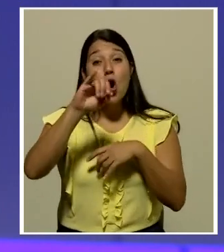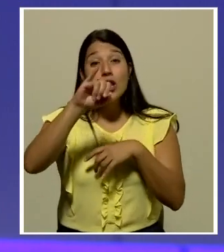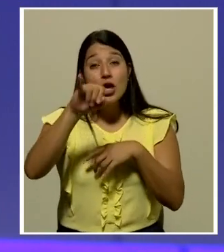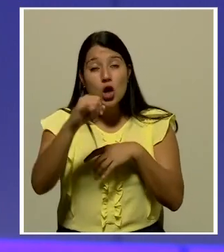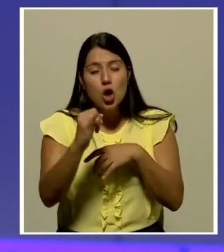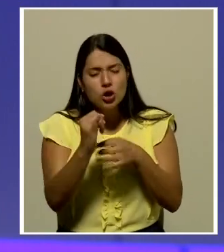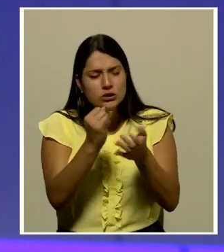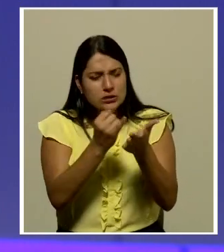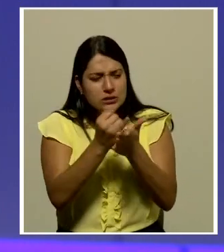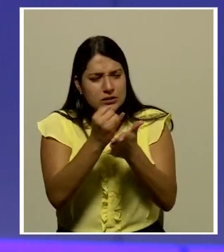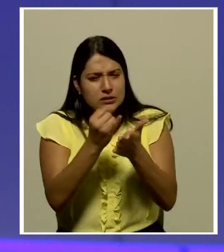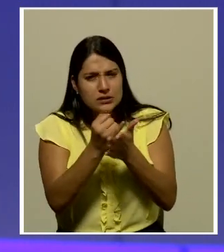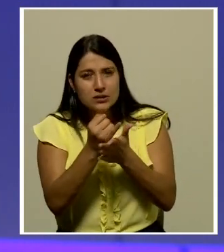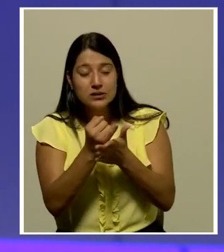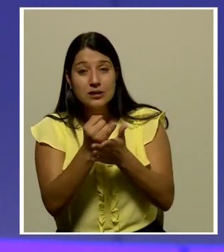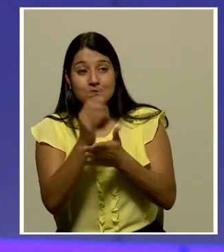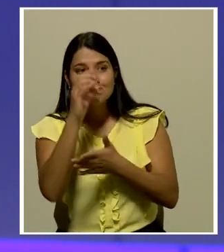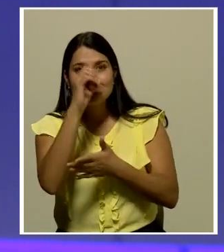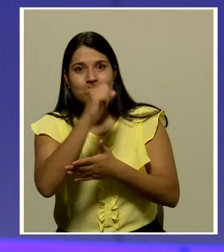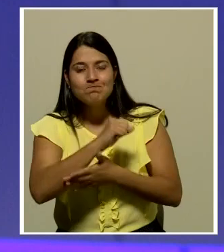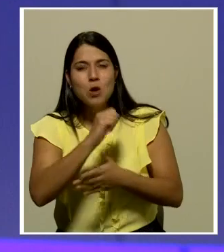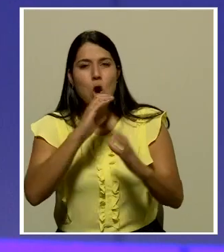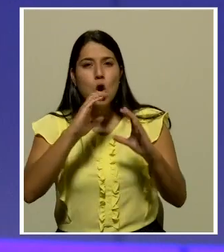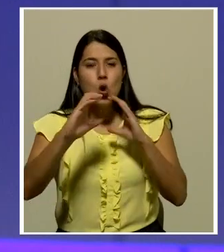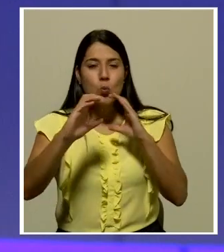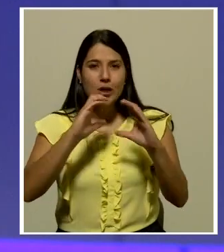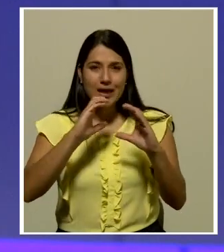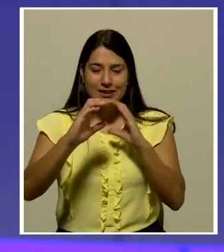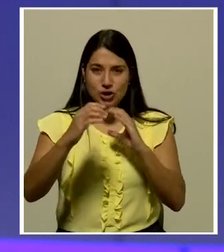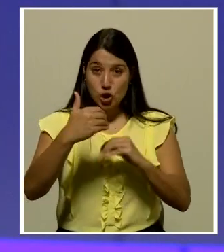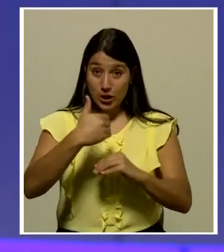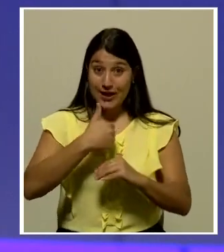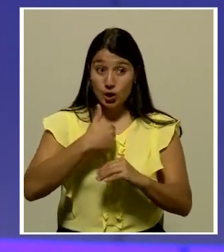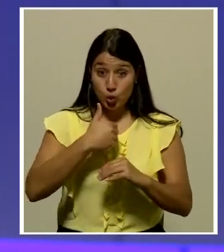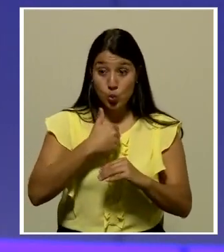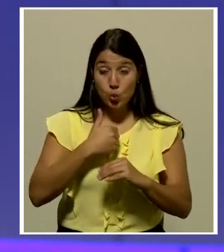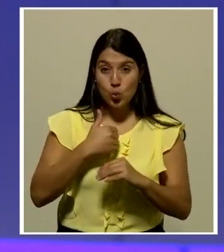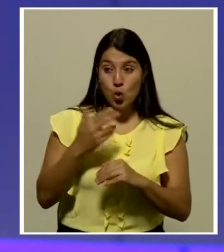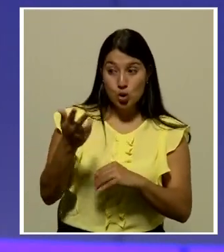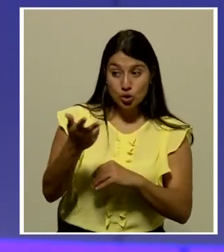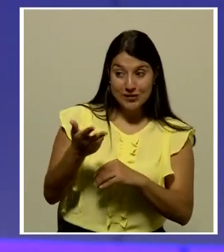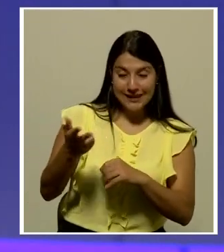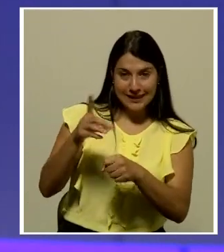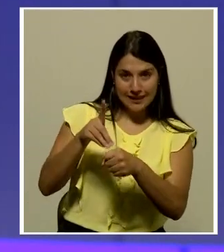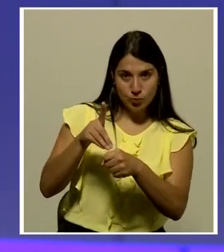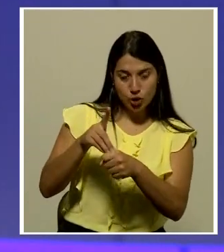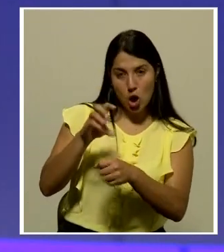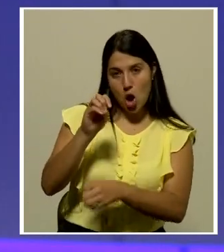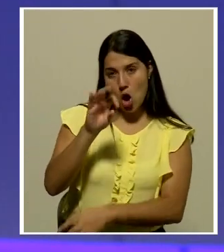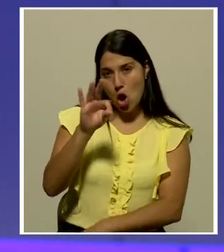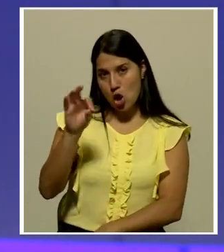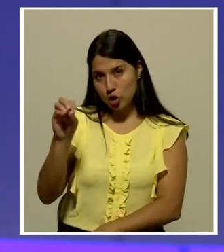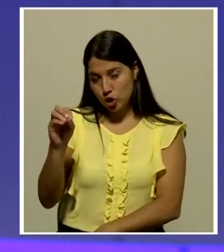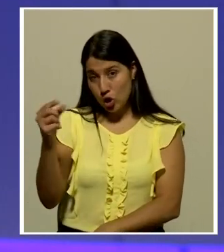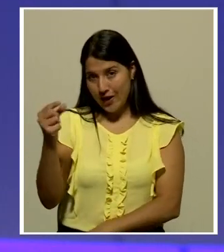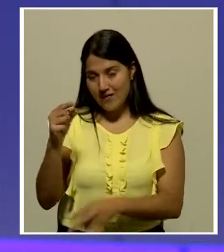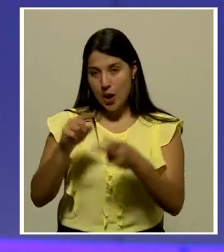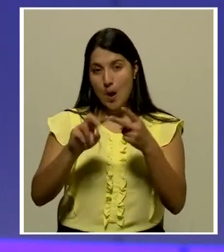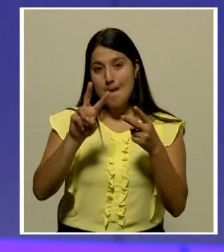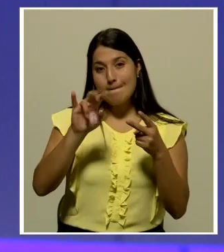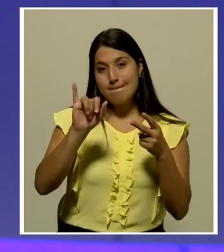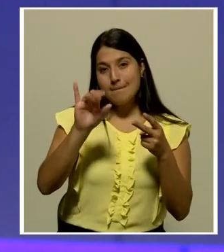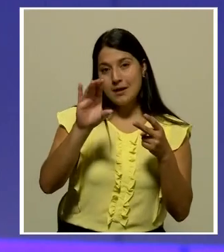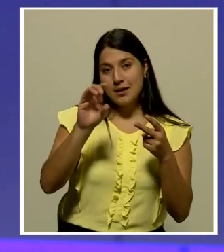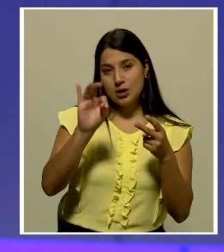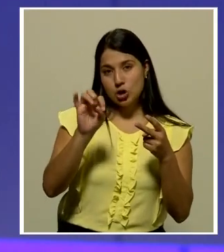las comunicaciones que habían sostenido entre sí estos diputados, Otto Guevara, Víctor Morales Zapata